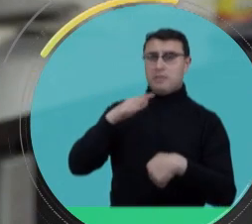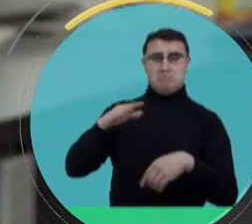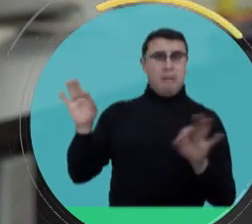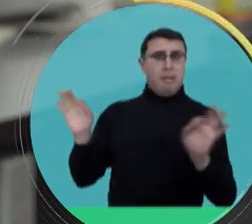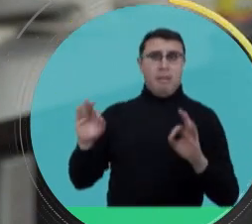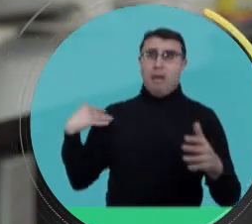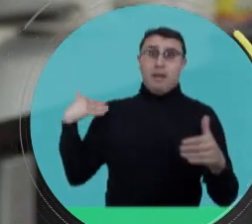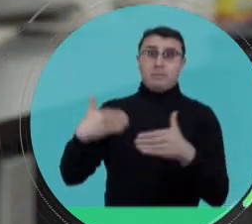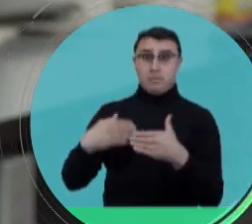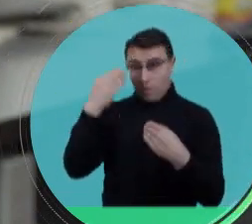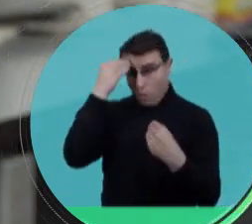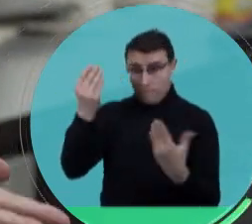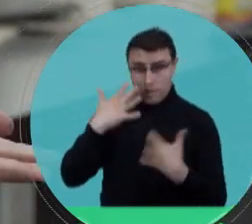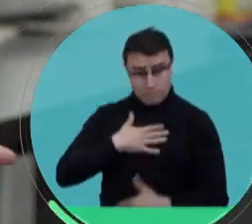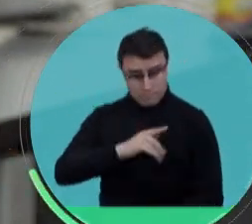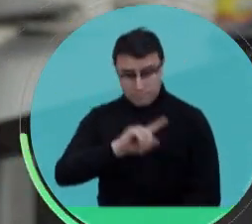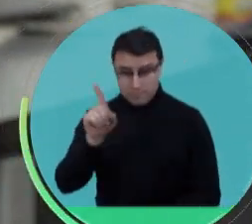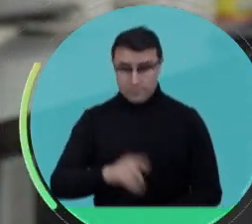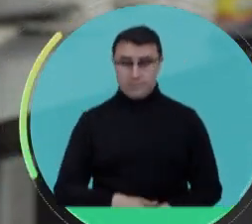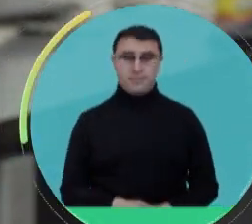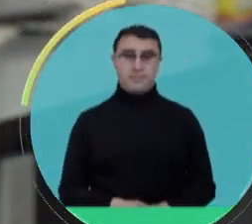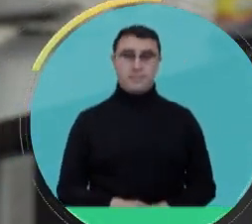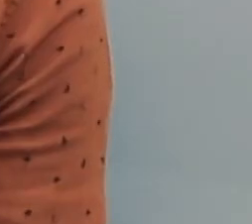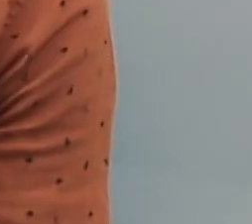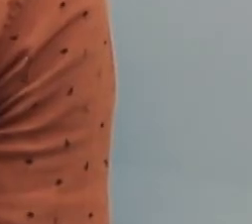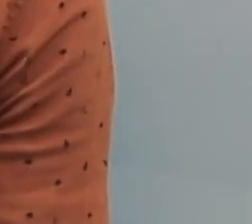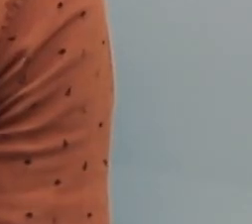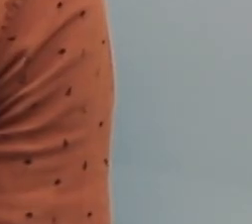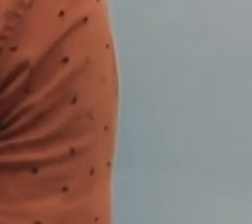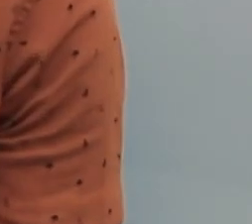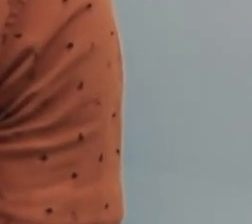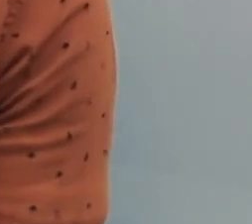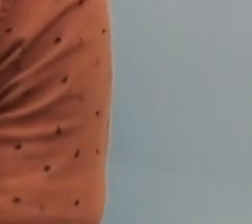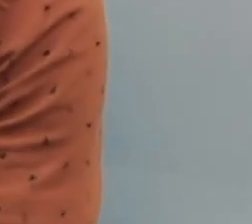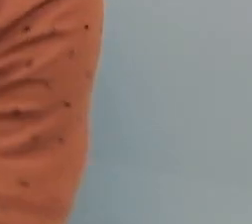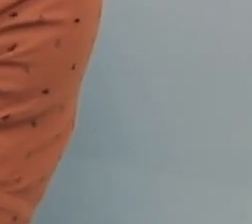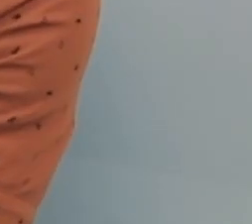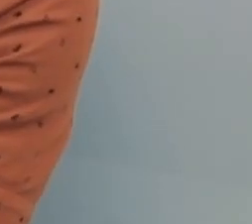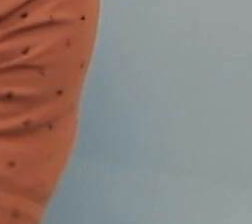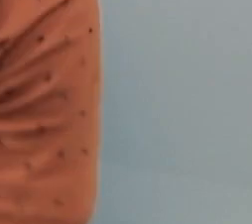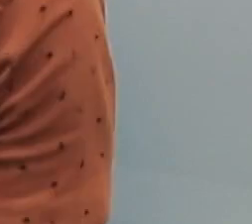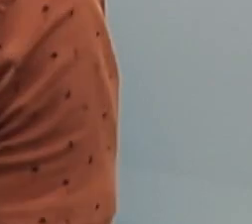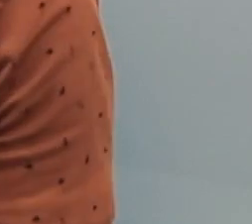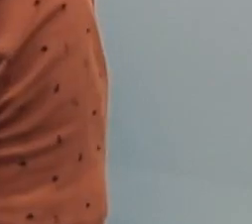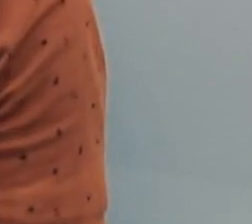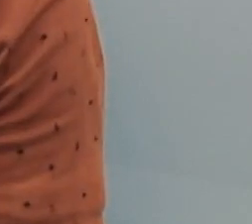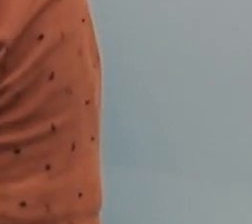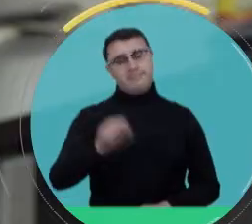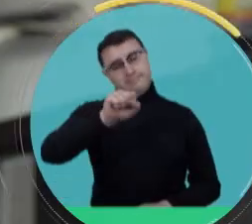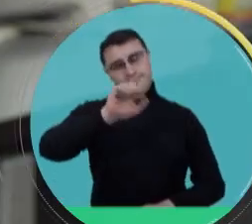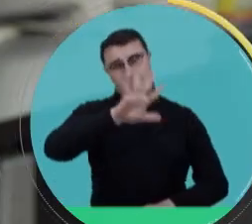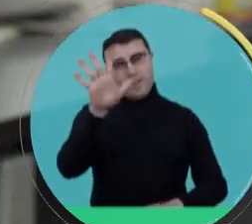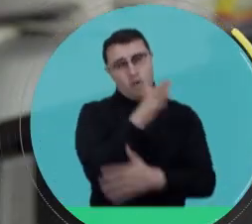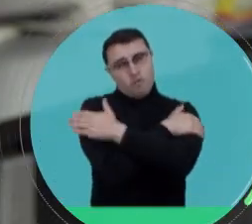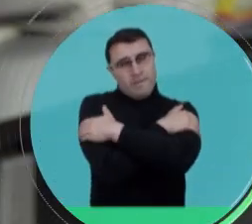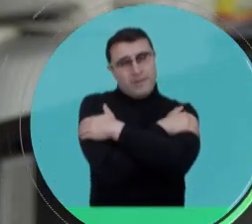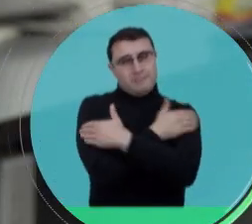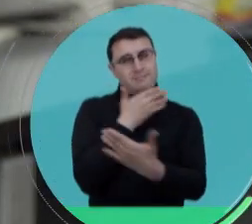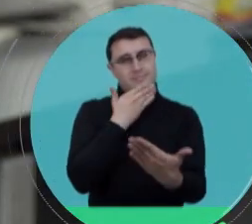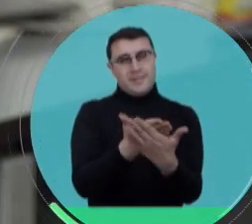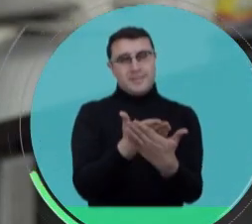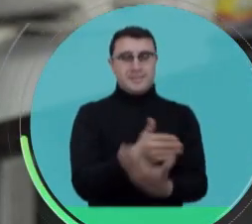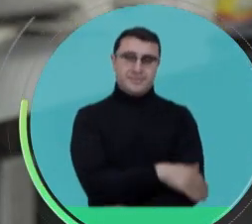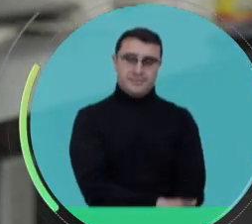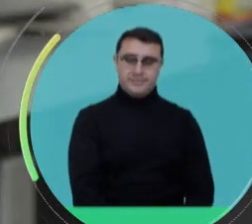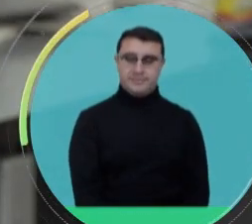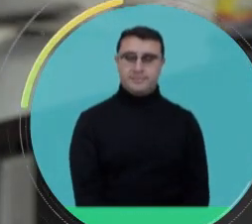rato no me invitabas a tu programa por favor no me olvides Claro que sí sé que nos vamos a ver otra vez Gracias Claro que sí